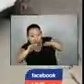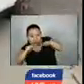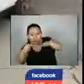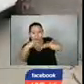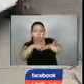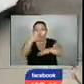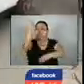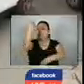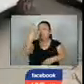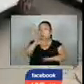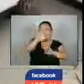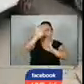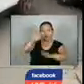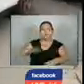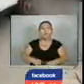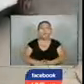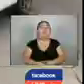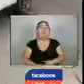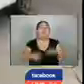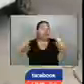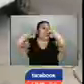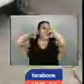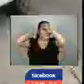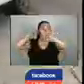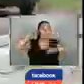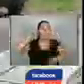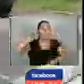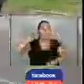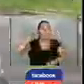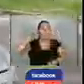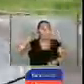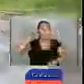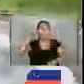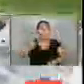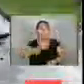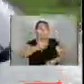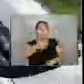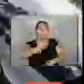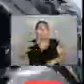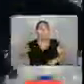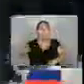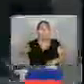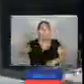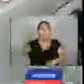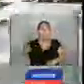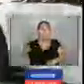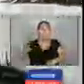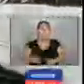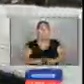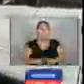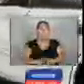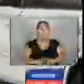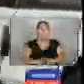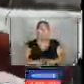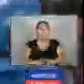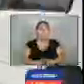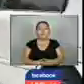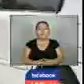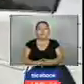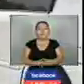las señales de tránsito. Con imágenes de Ricardo Tobar, este es un informe de Rocío Cruz para Noticiero